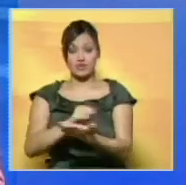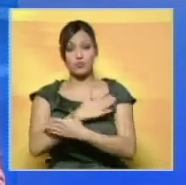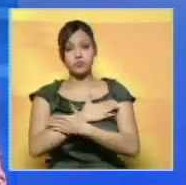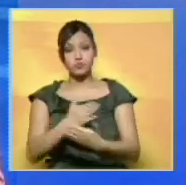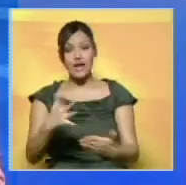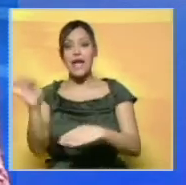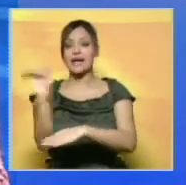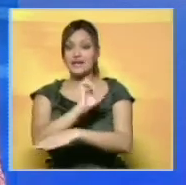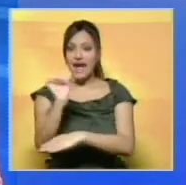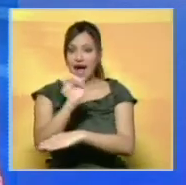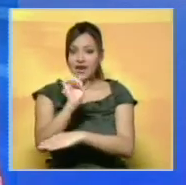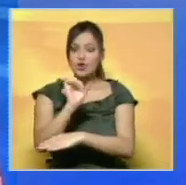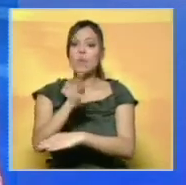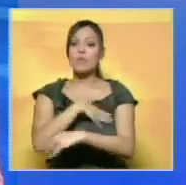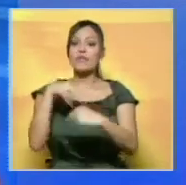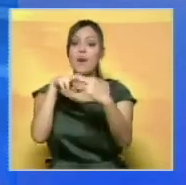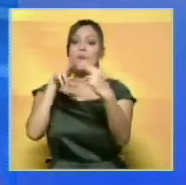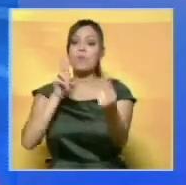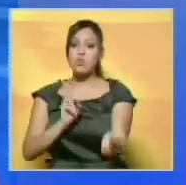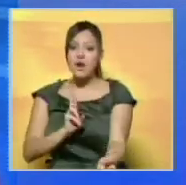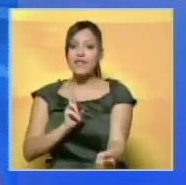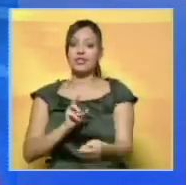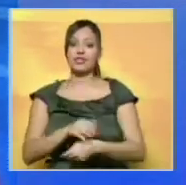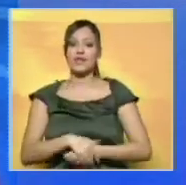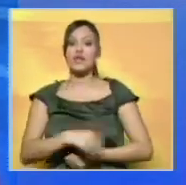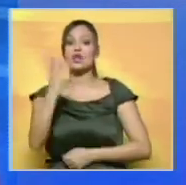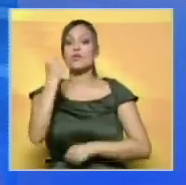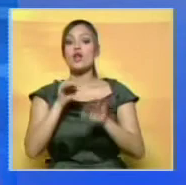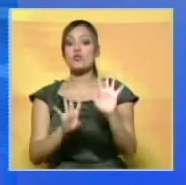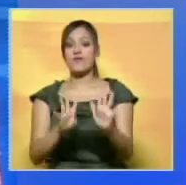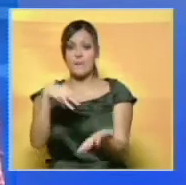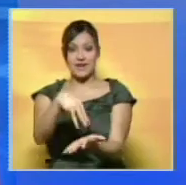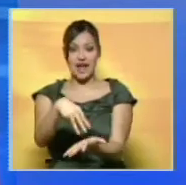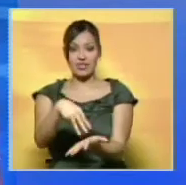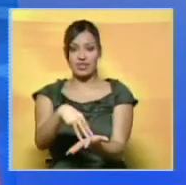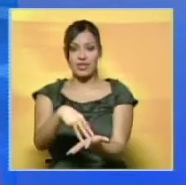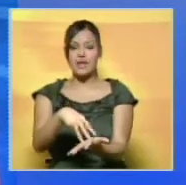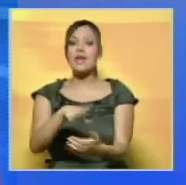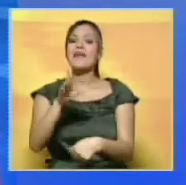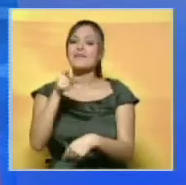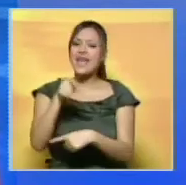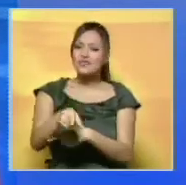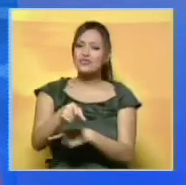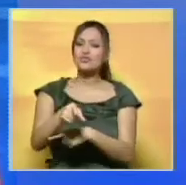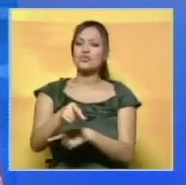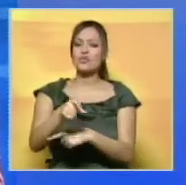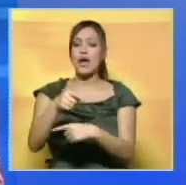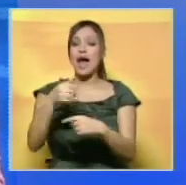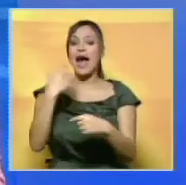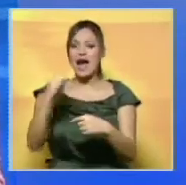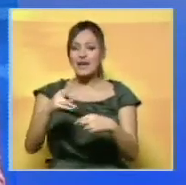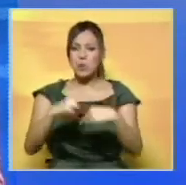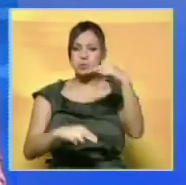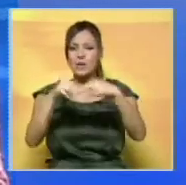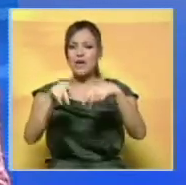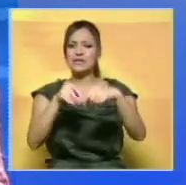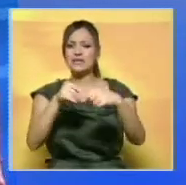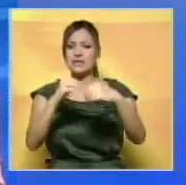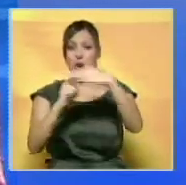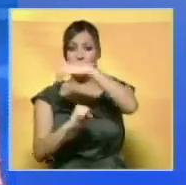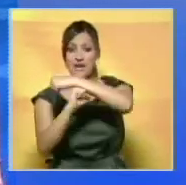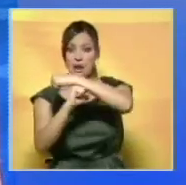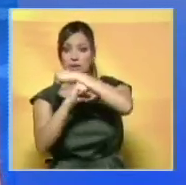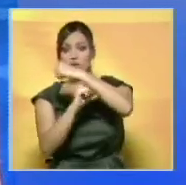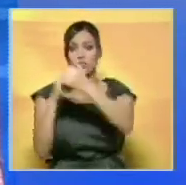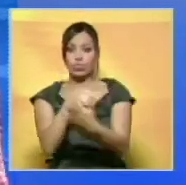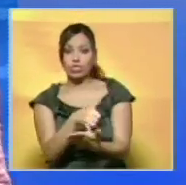para vehículos livianos por el puente del Samán, ubicado en la troncal 9 del estado Miranda. Esto luego de que la estructura sufriera un daño en una de sus vigas. Fernando